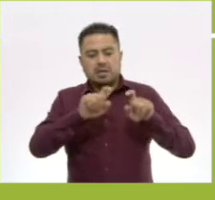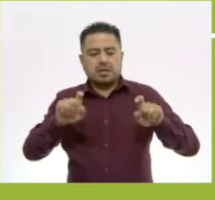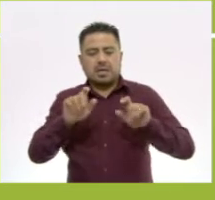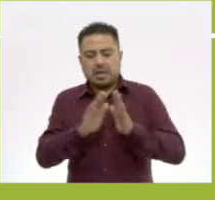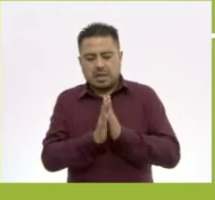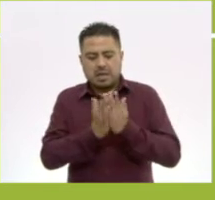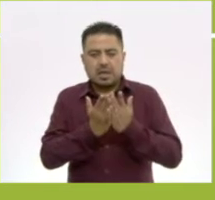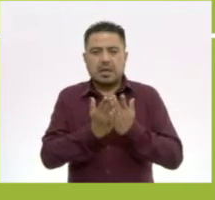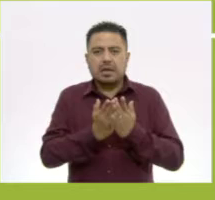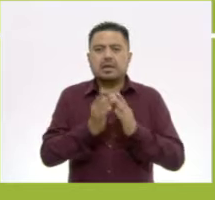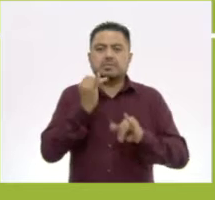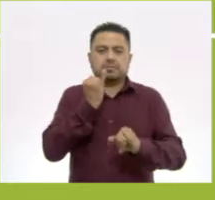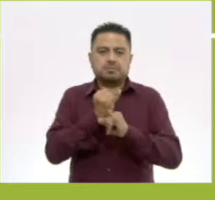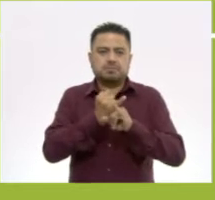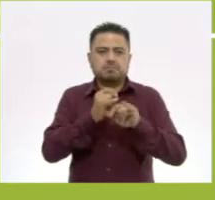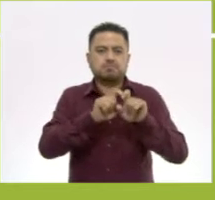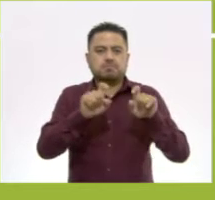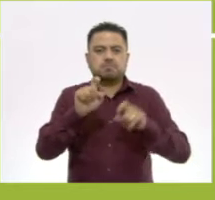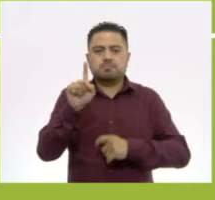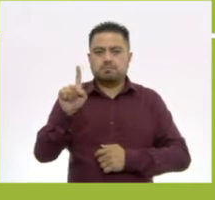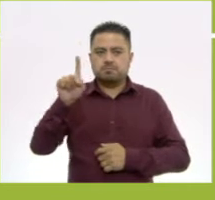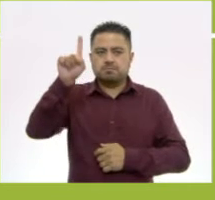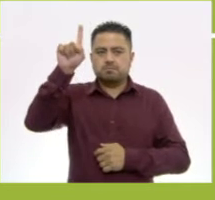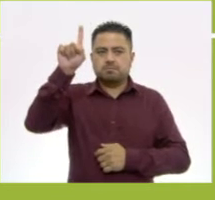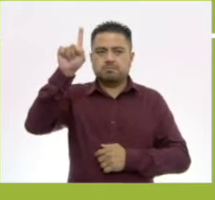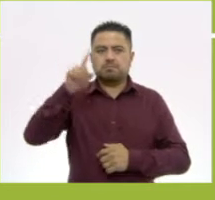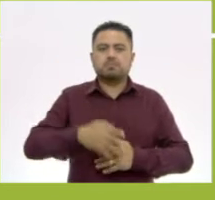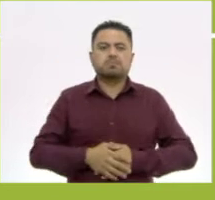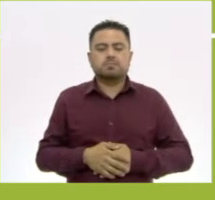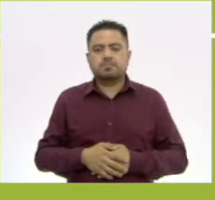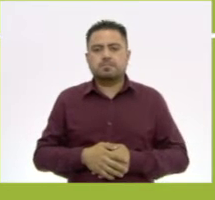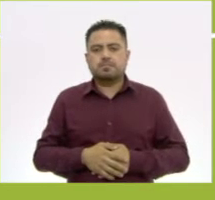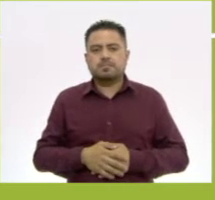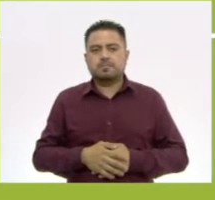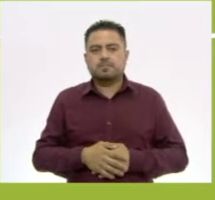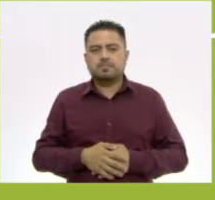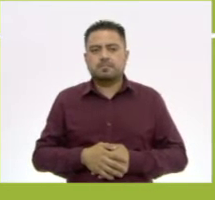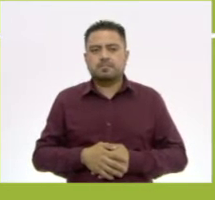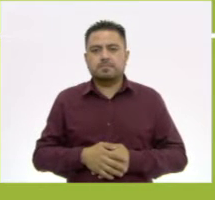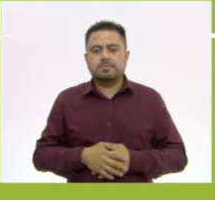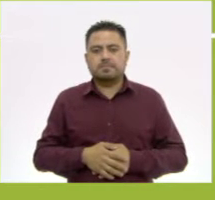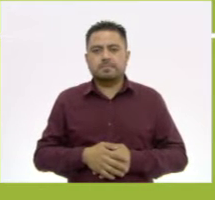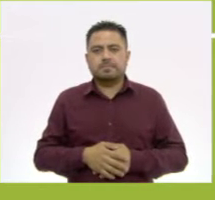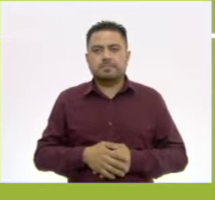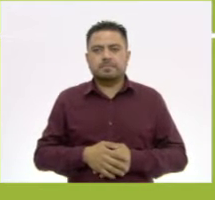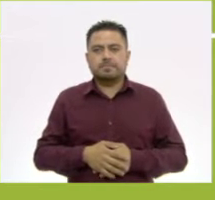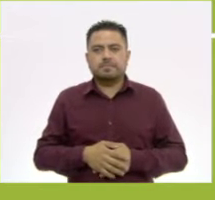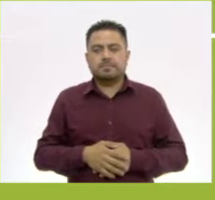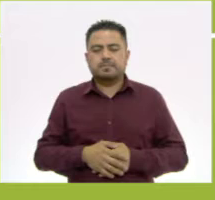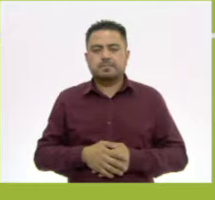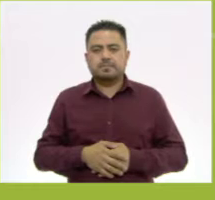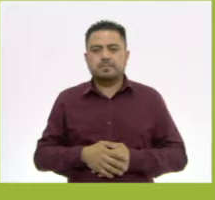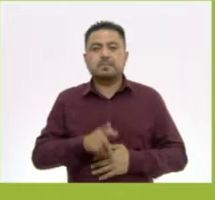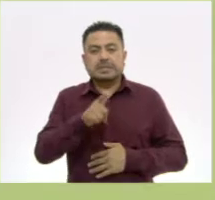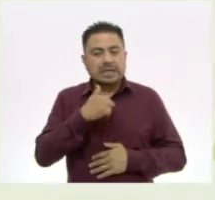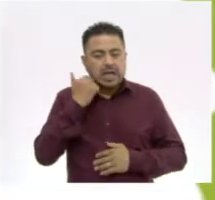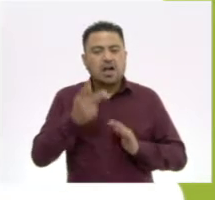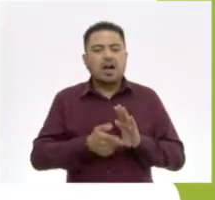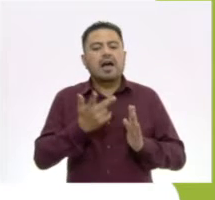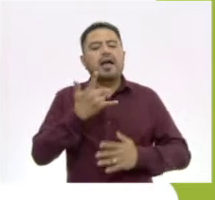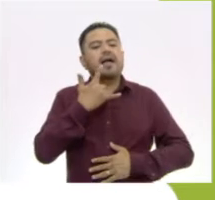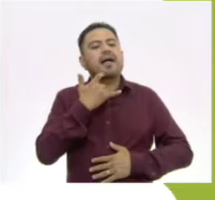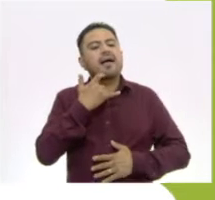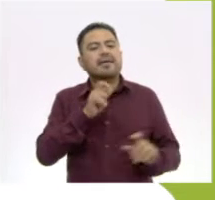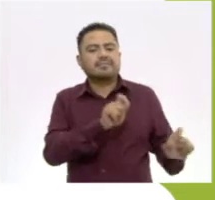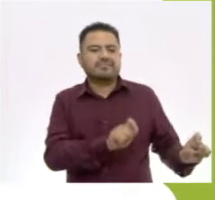de preescolar en la página con alice puntos & punto com punto mx si quieres volver a